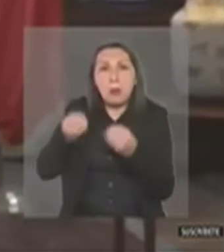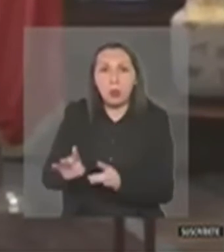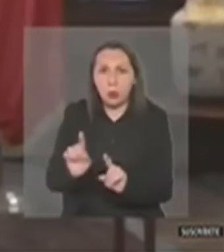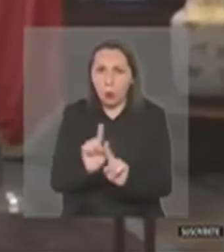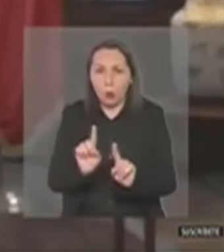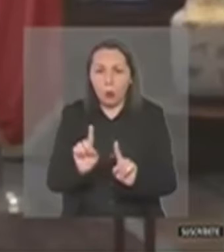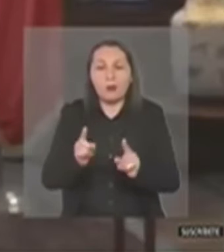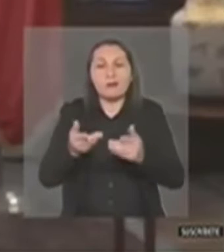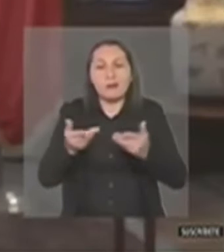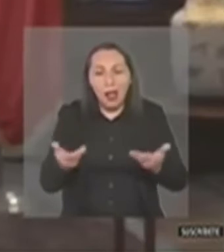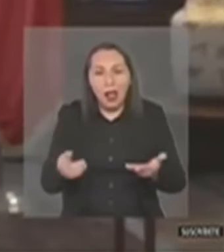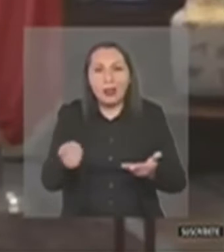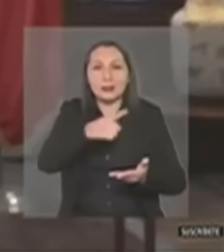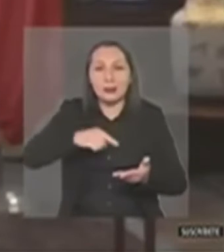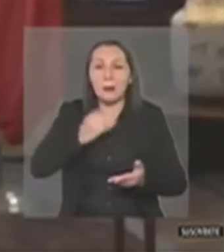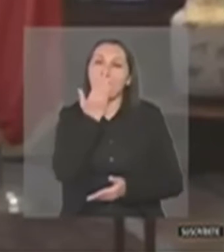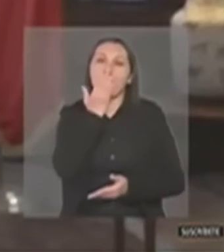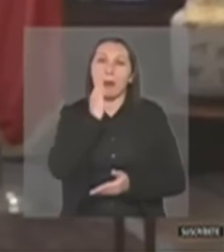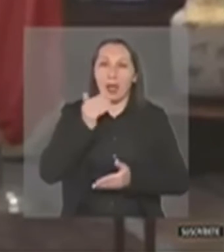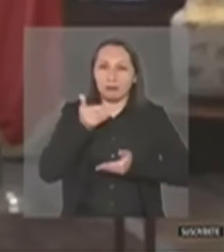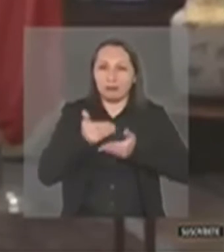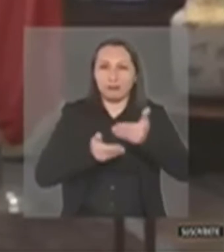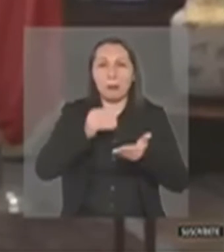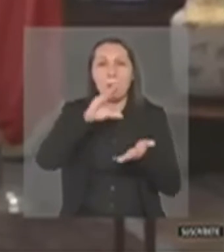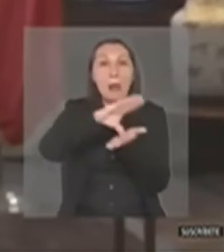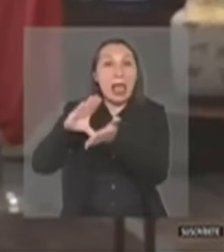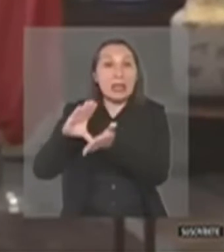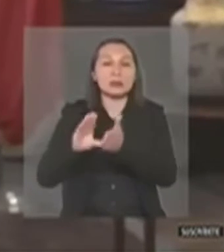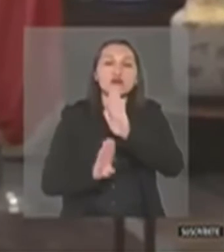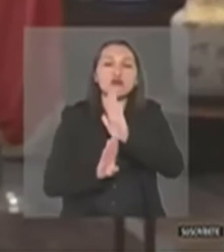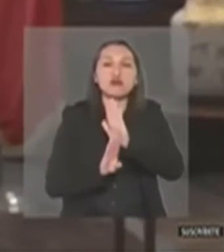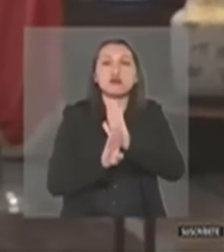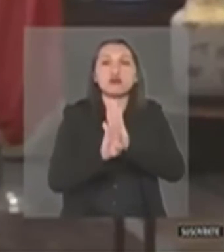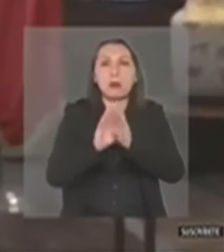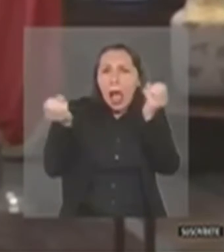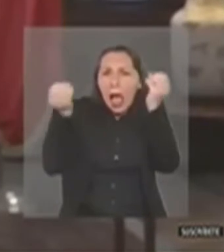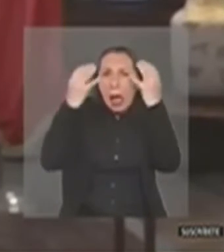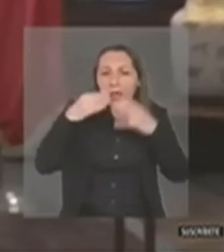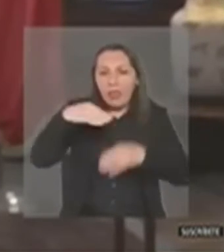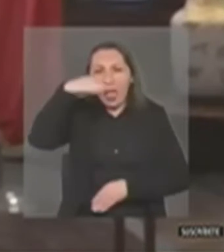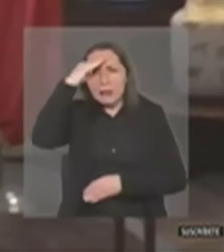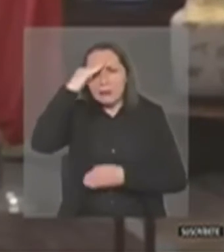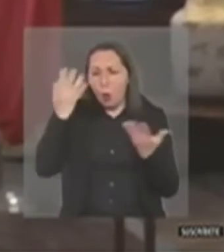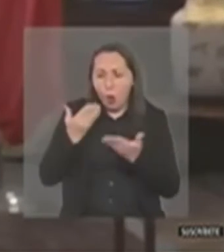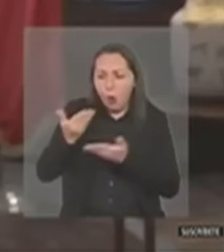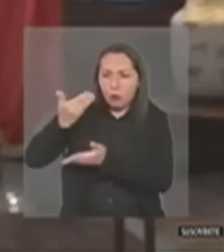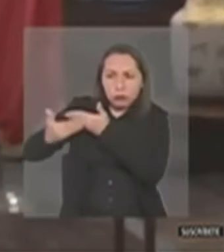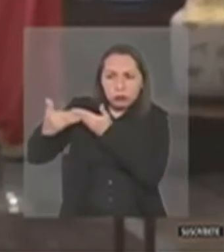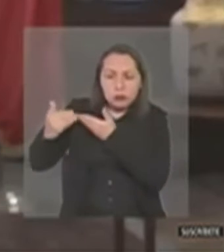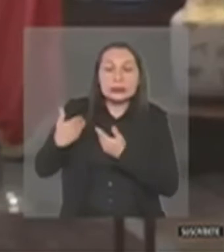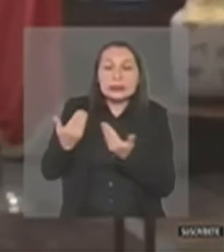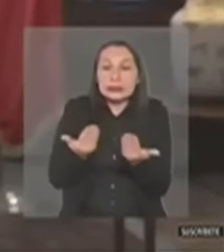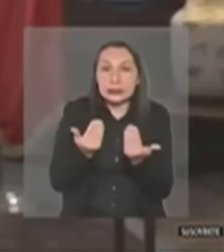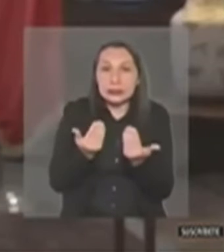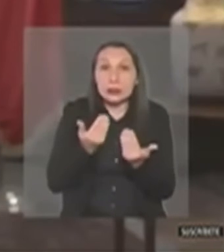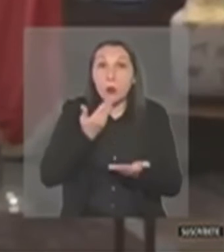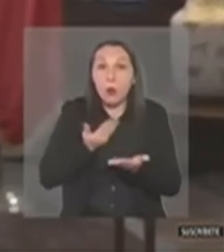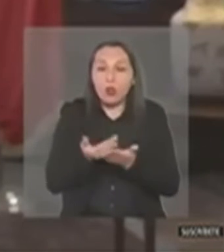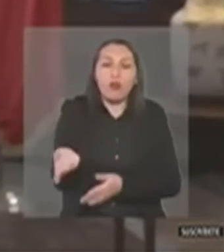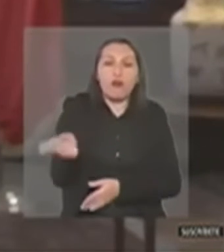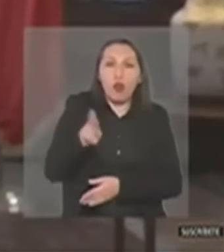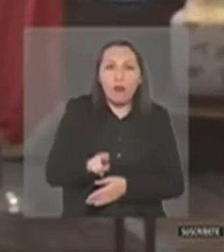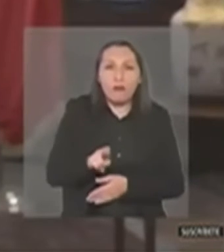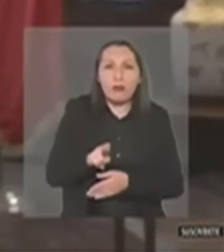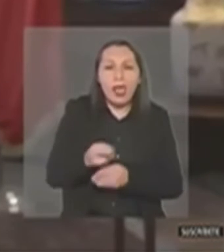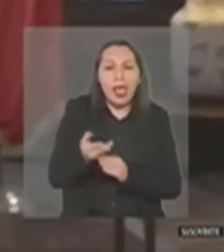pasa, no, pero Freddy, no se puso en ejecución, Elías, es que... O sea, la constituyente la hizo, pero la constituyente está en